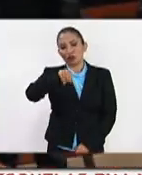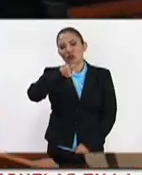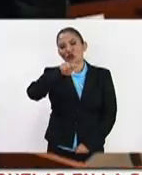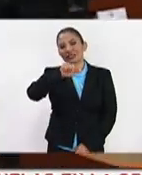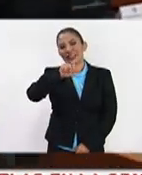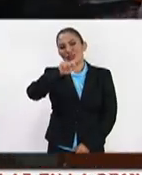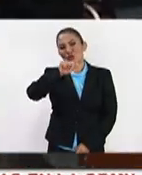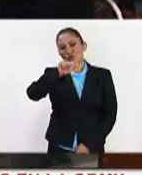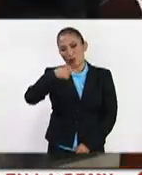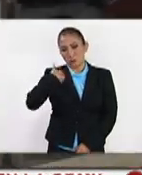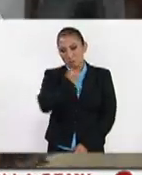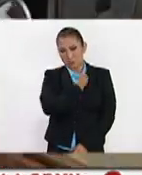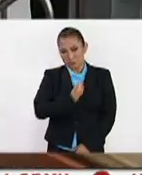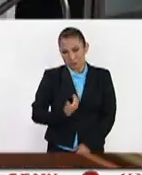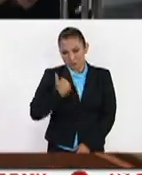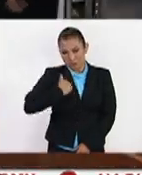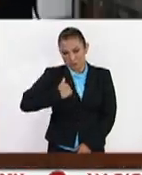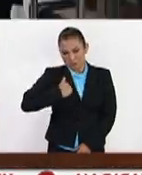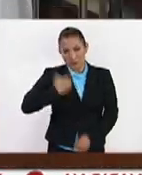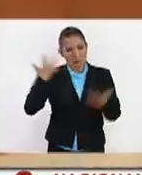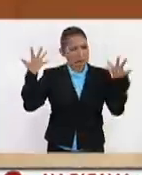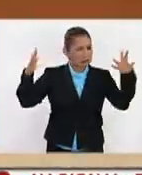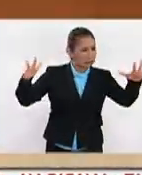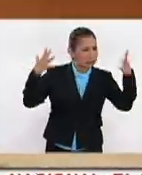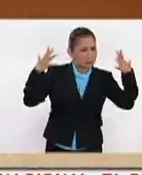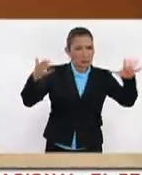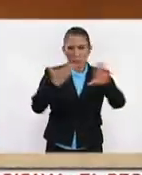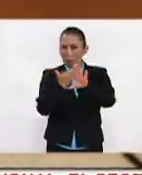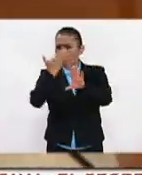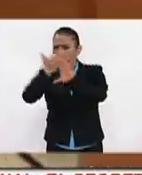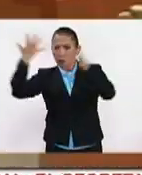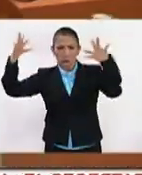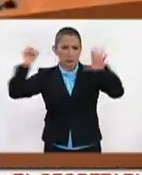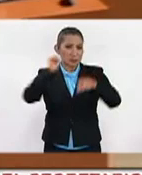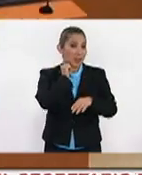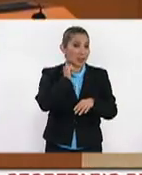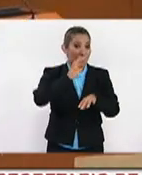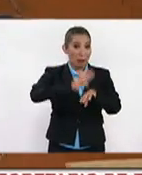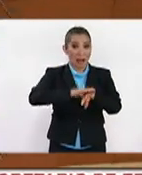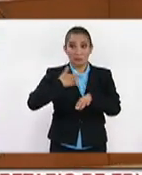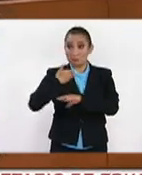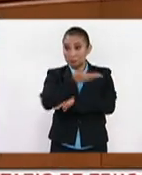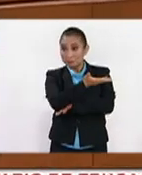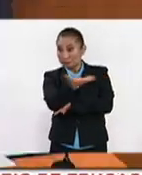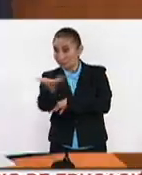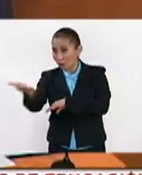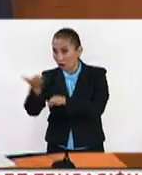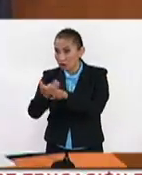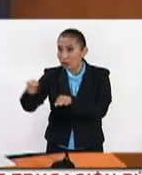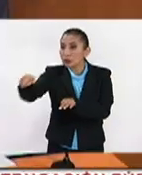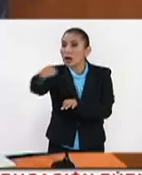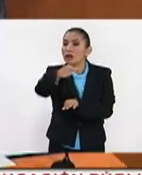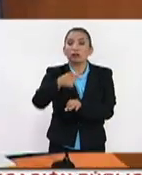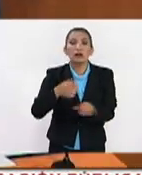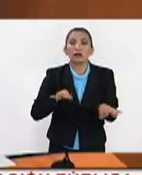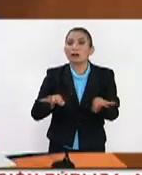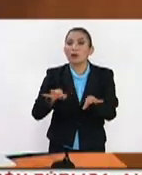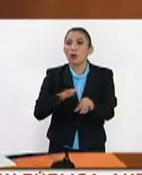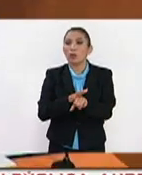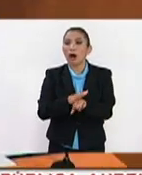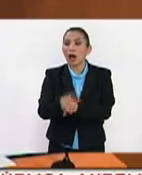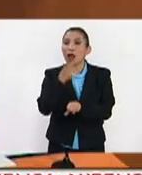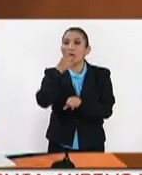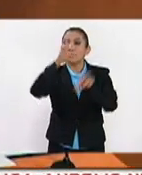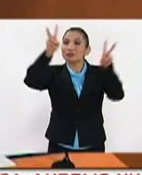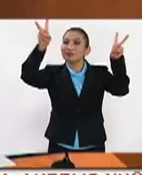por supuesto, se robó muchos aplausos, fue muy aplaudido en el Senado, sobre todo cuando pidió que nuestro actuar esté inspirado en la